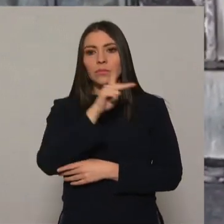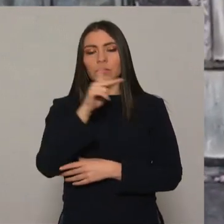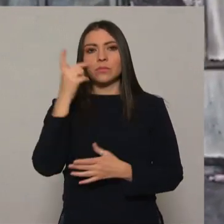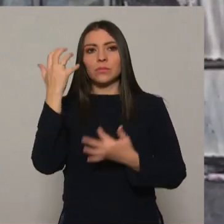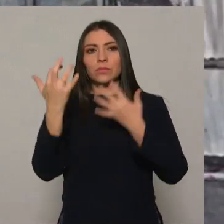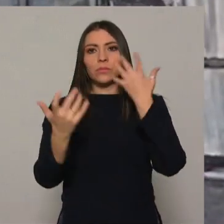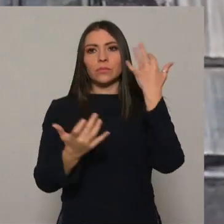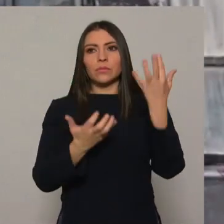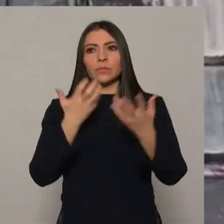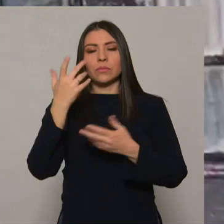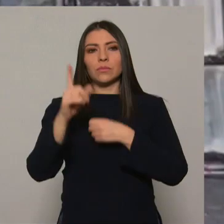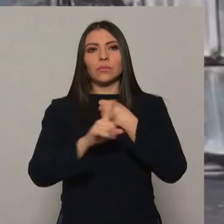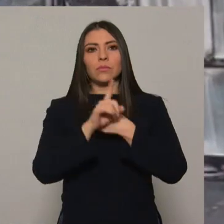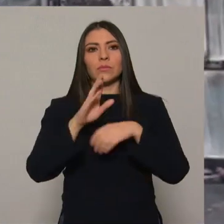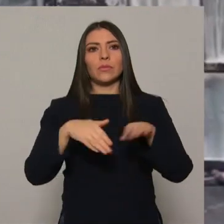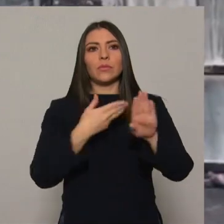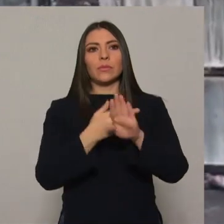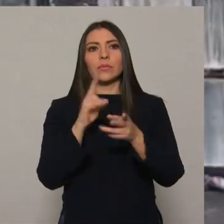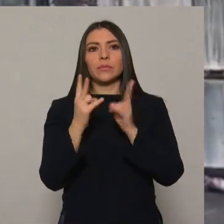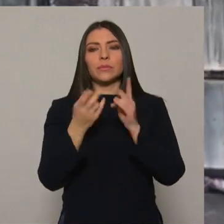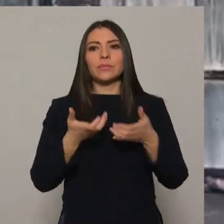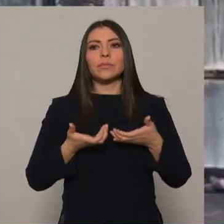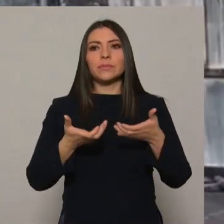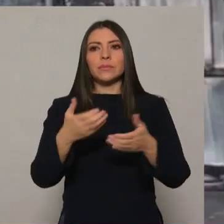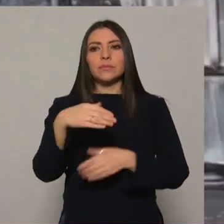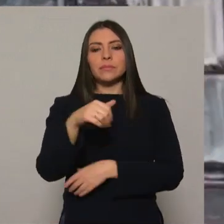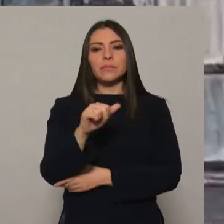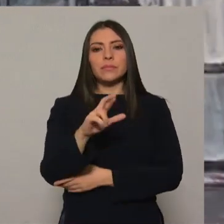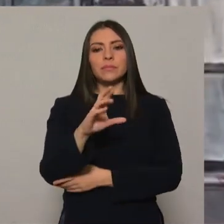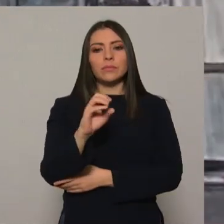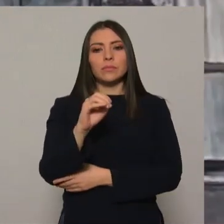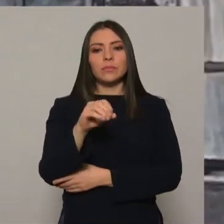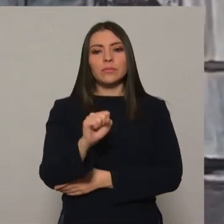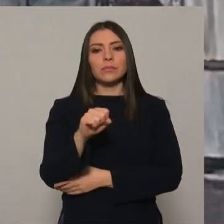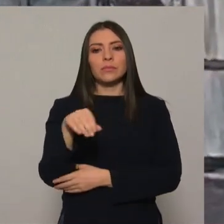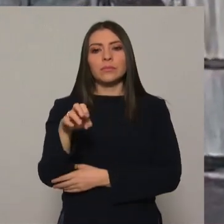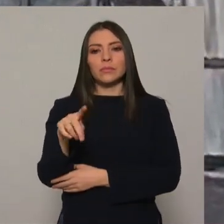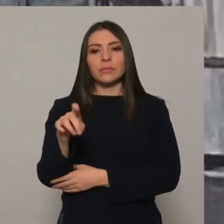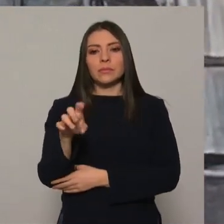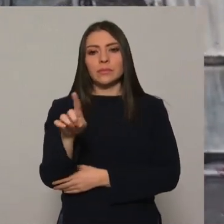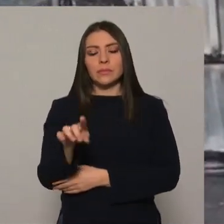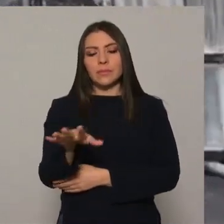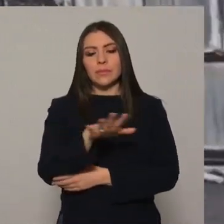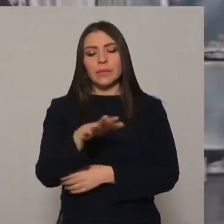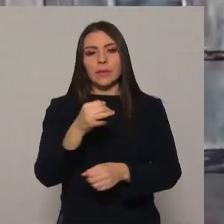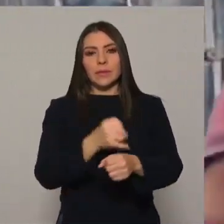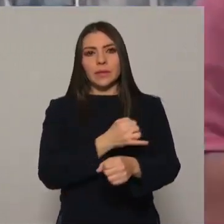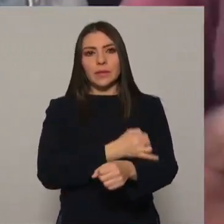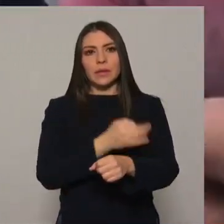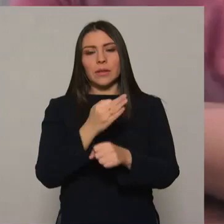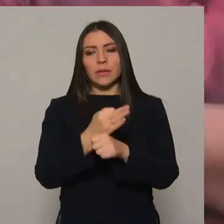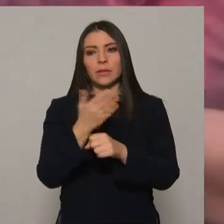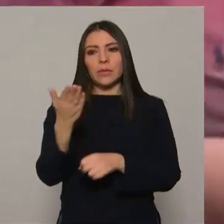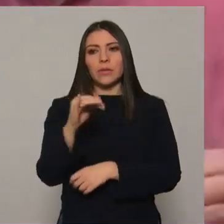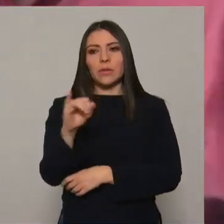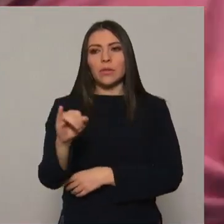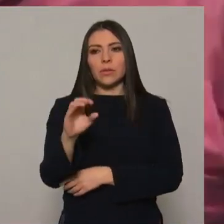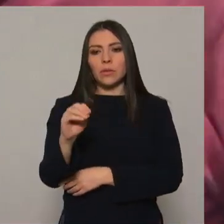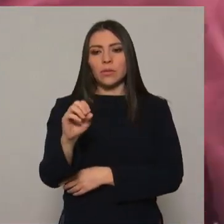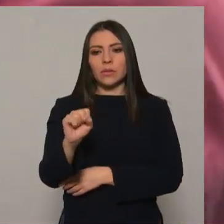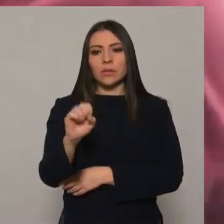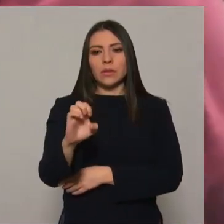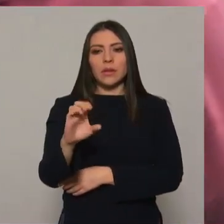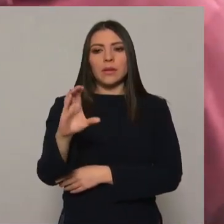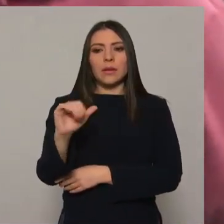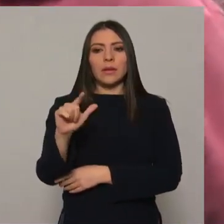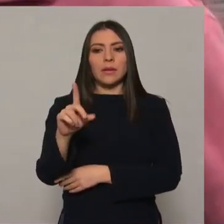incendio afectando a vecinos de la calle Marcos N. Méndez, aquí en la alcaldía de Iztapalapa. Nos encontramos con José